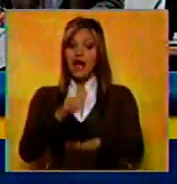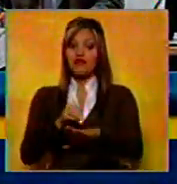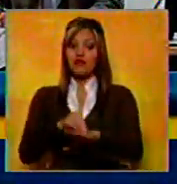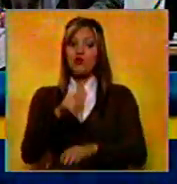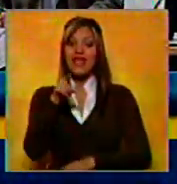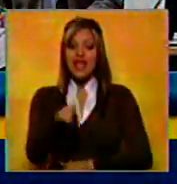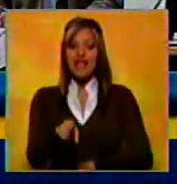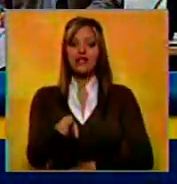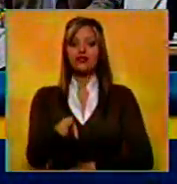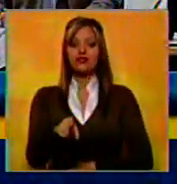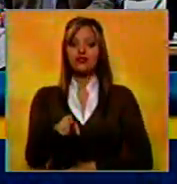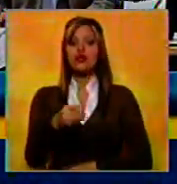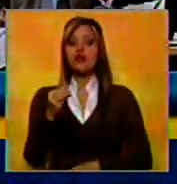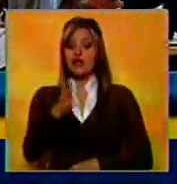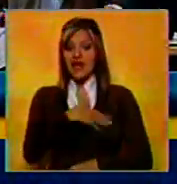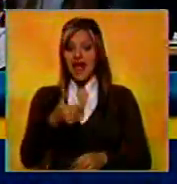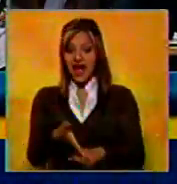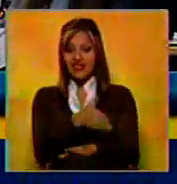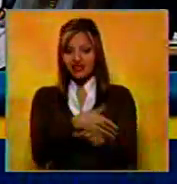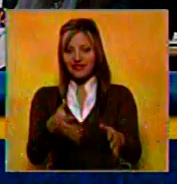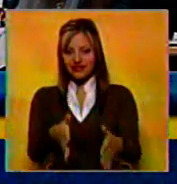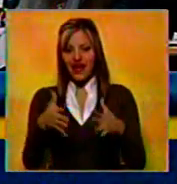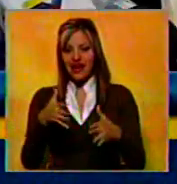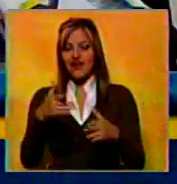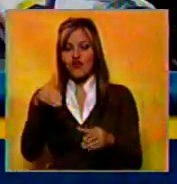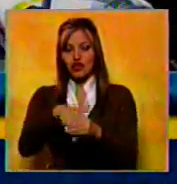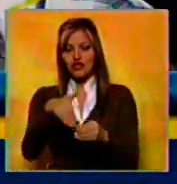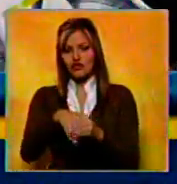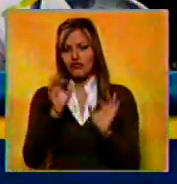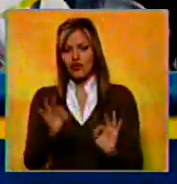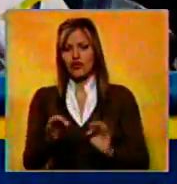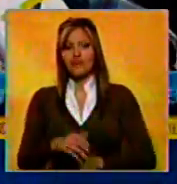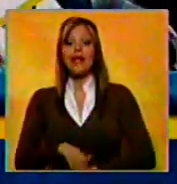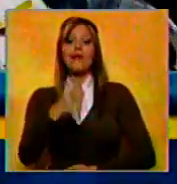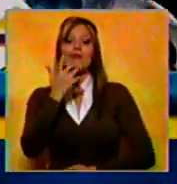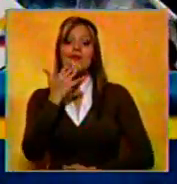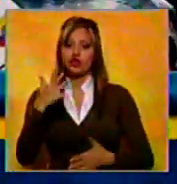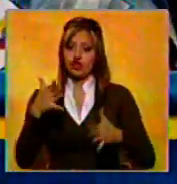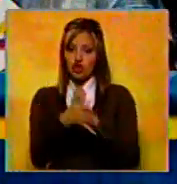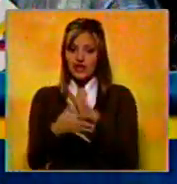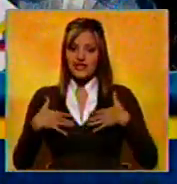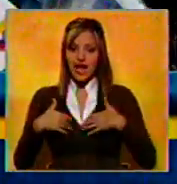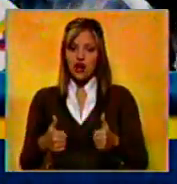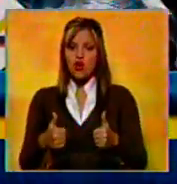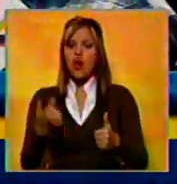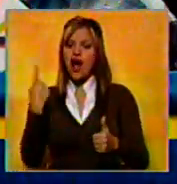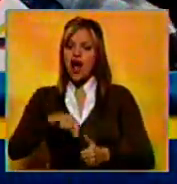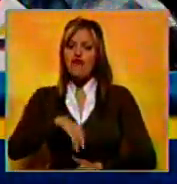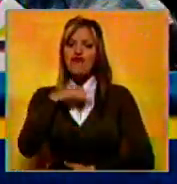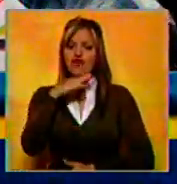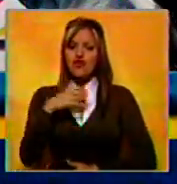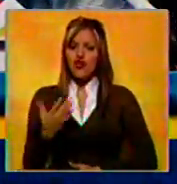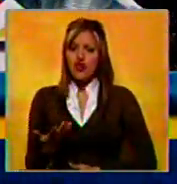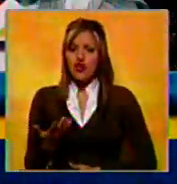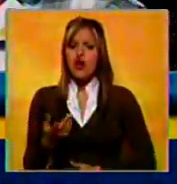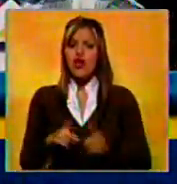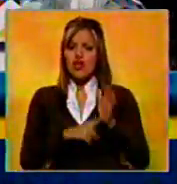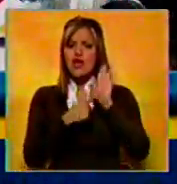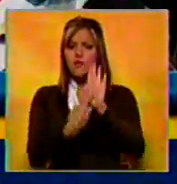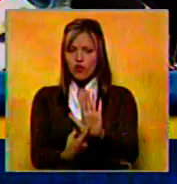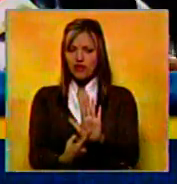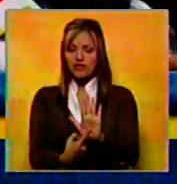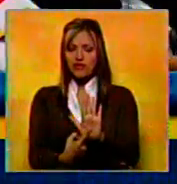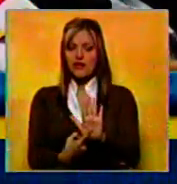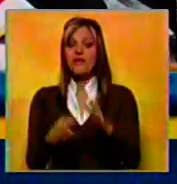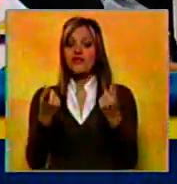esto era un pase de factura por ganar en las pasadas elecciones en el caso de la salud fue suficientemente demostrado